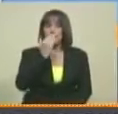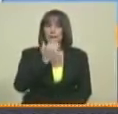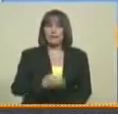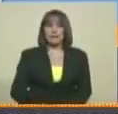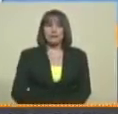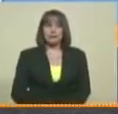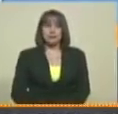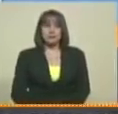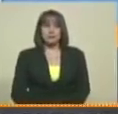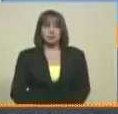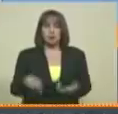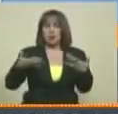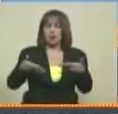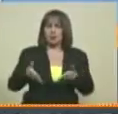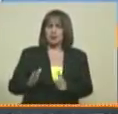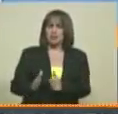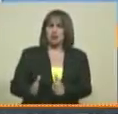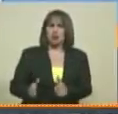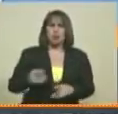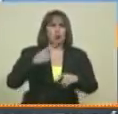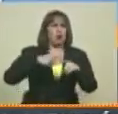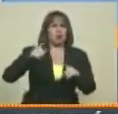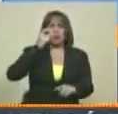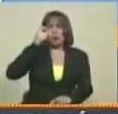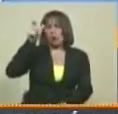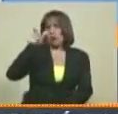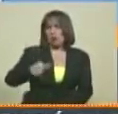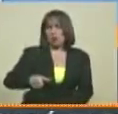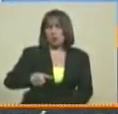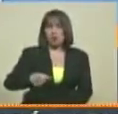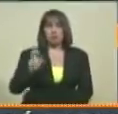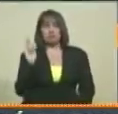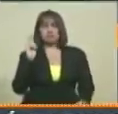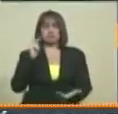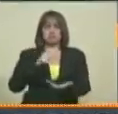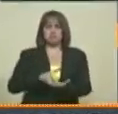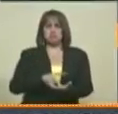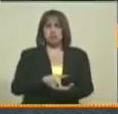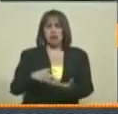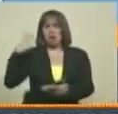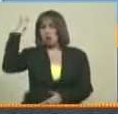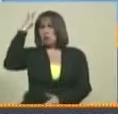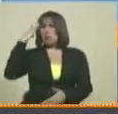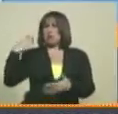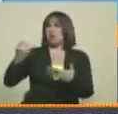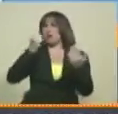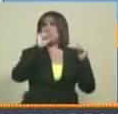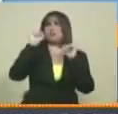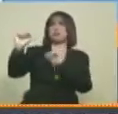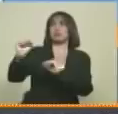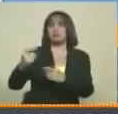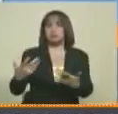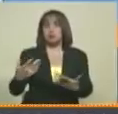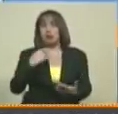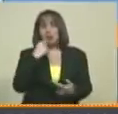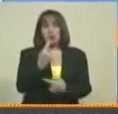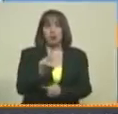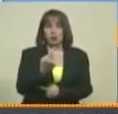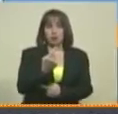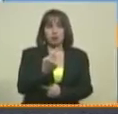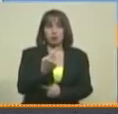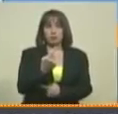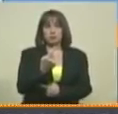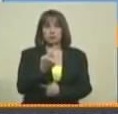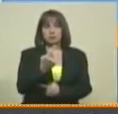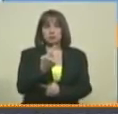Somos los hijos del gran Cipriano Castro, que se le plantó a las potencias europeas y dijo, la